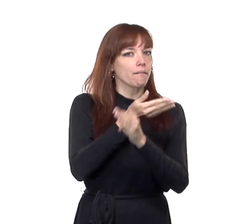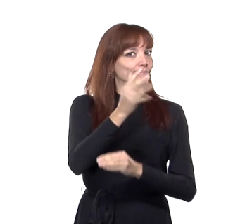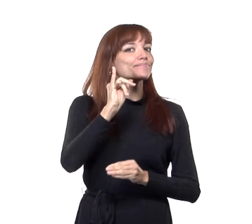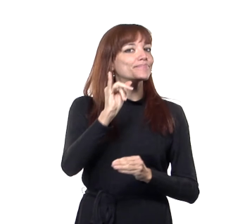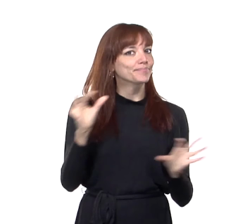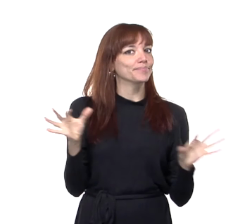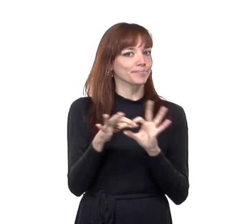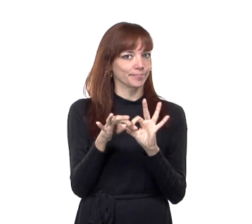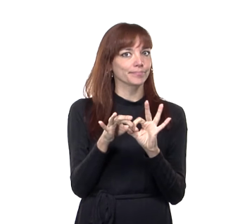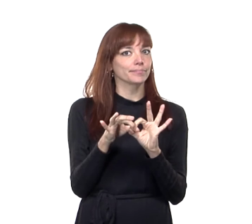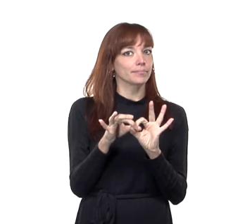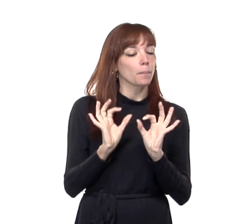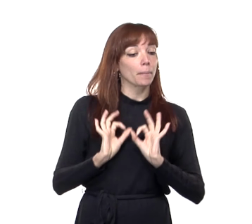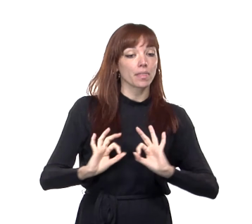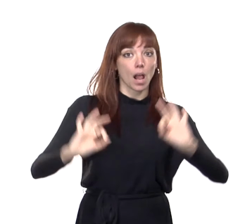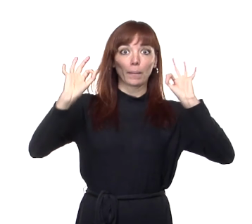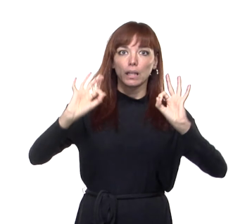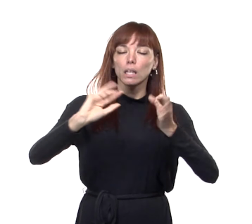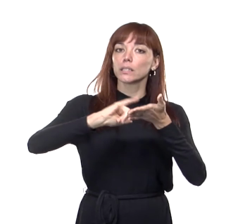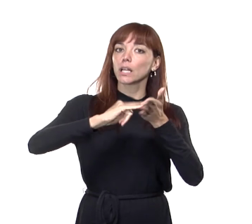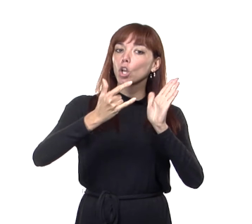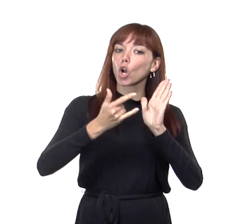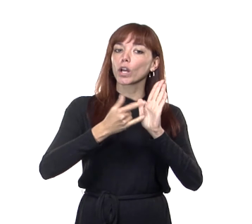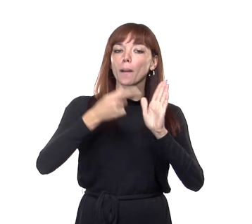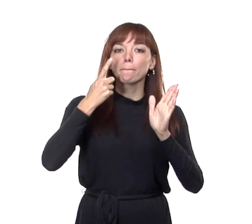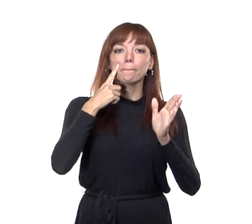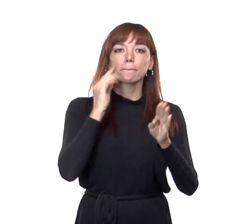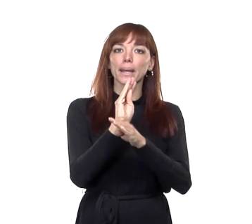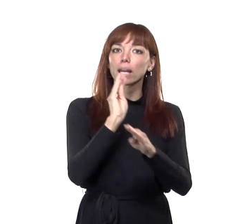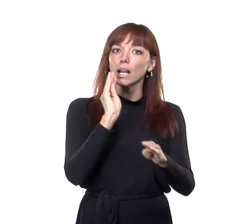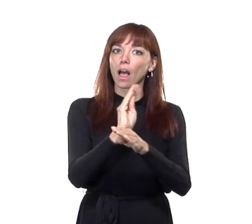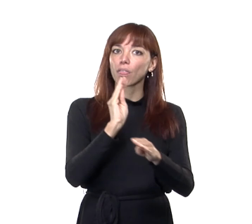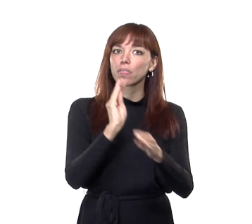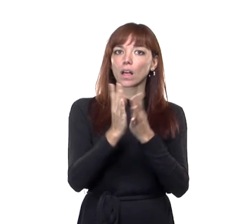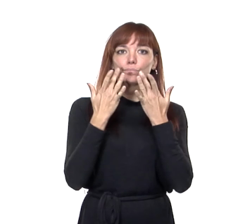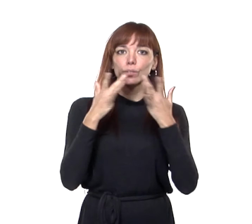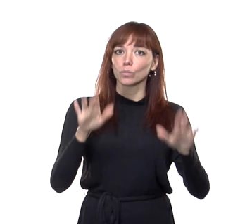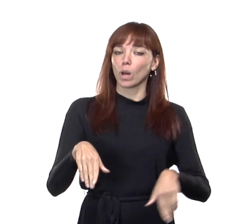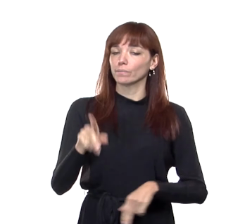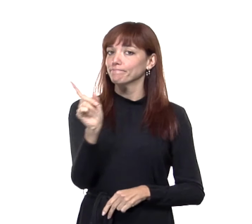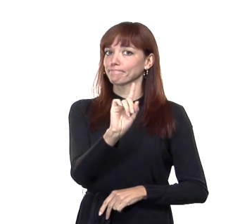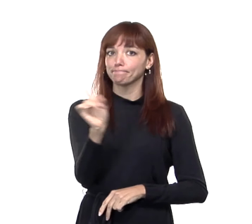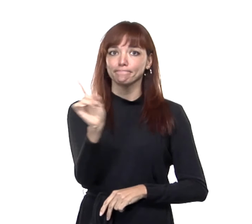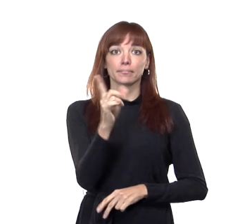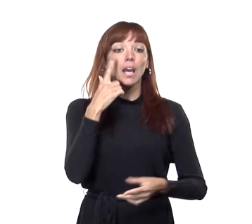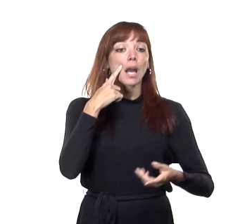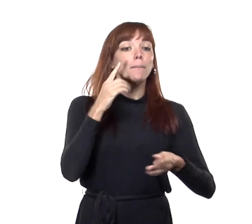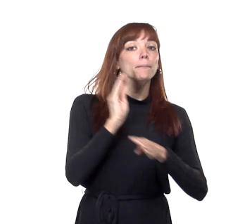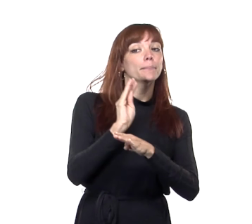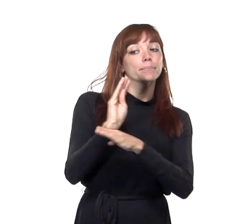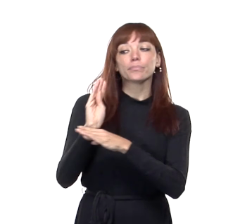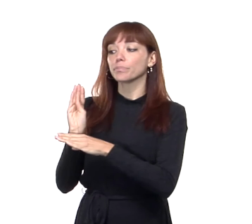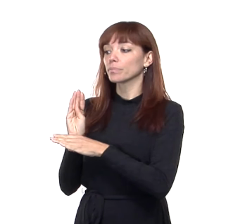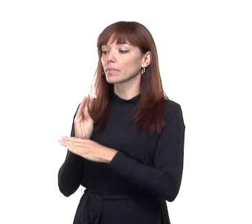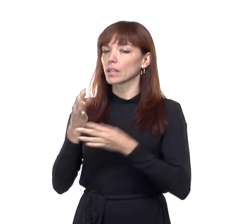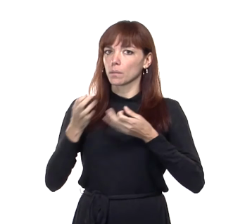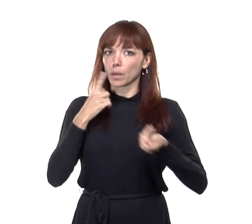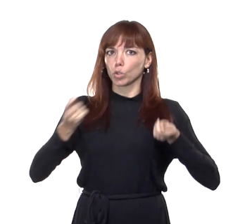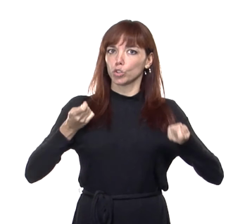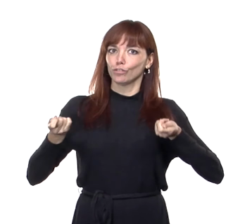y en particular la tecnología de vigilancia no es neutral la vigilancia siempre lleva a un control